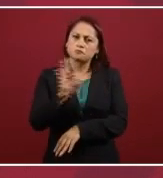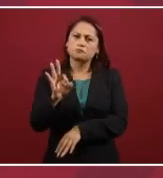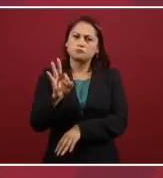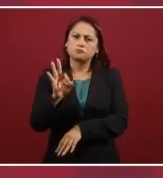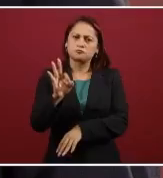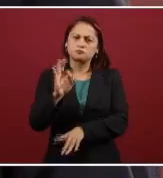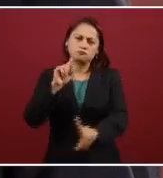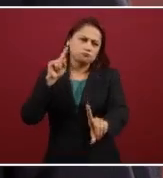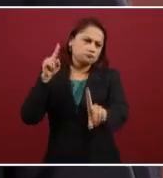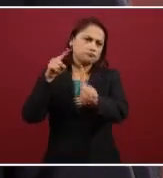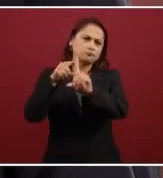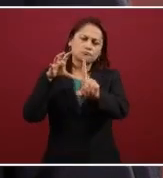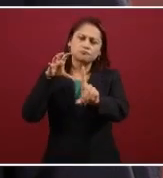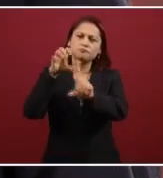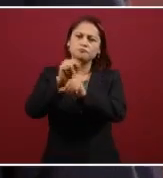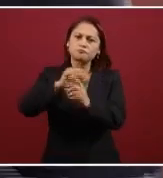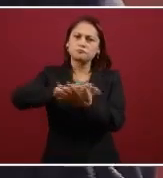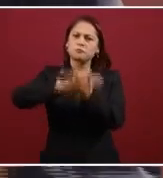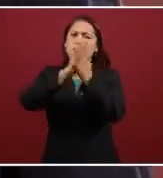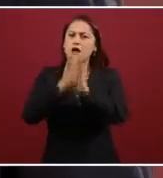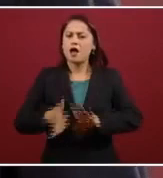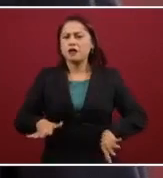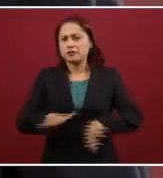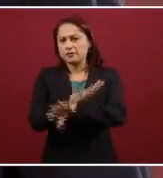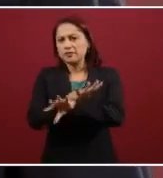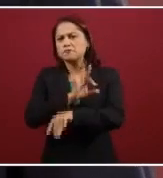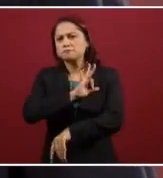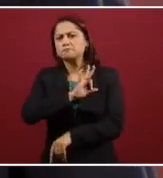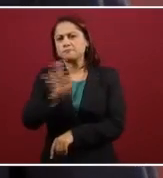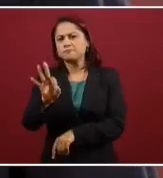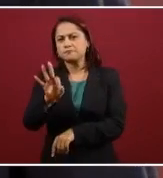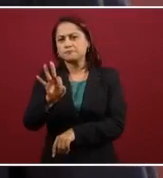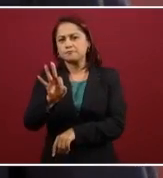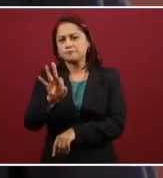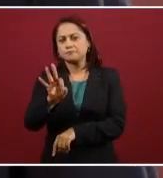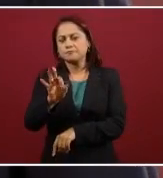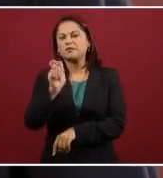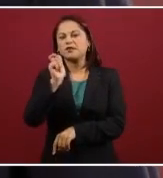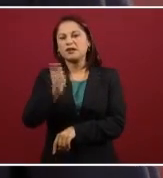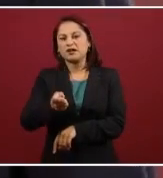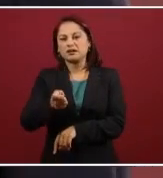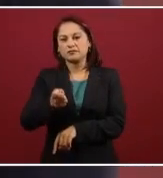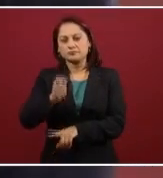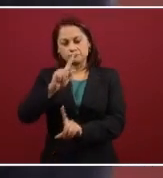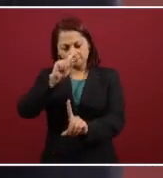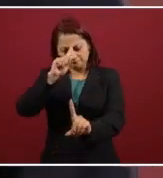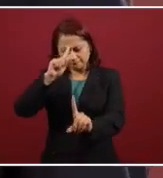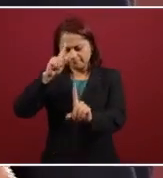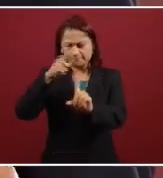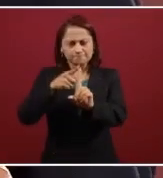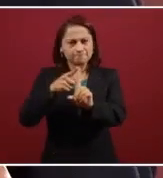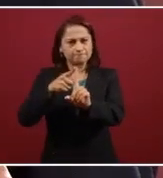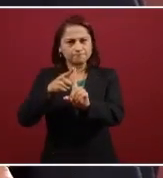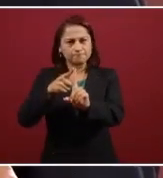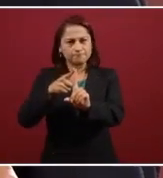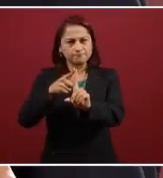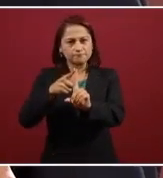llevarlo a cabo. Es decir, la firmeza. Entonces, aunque rechine,